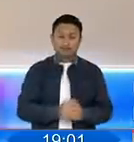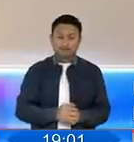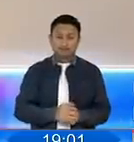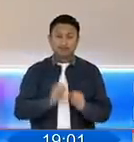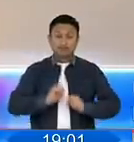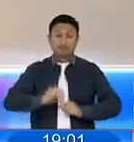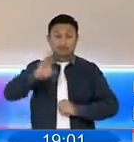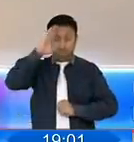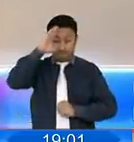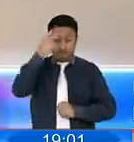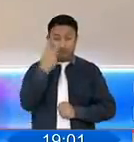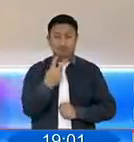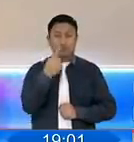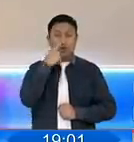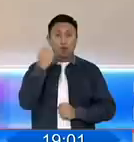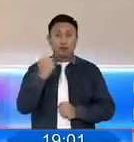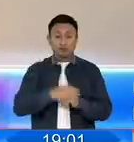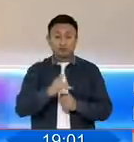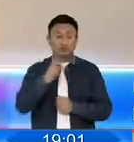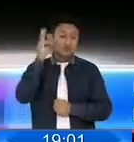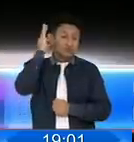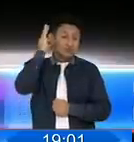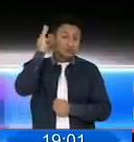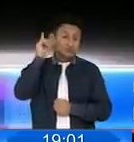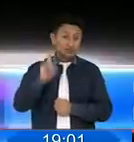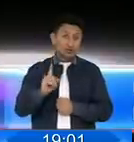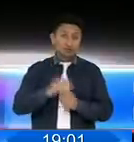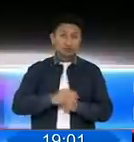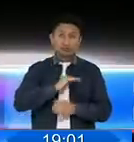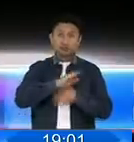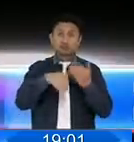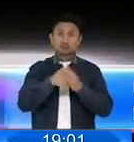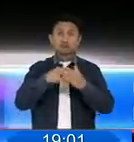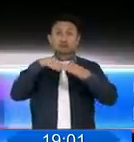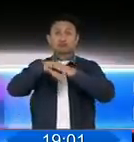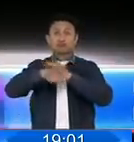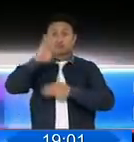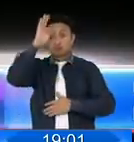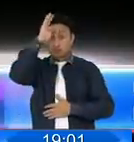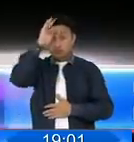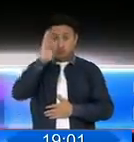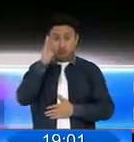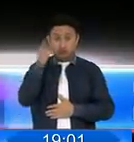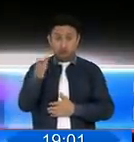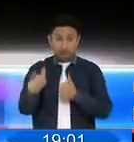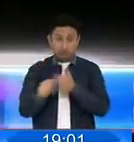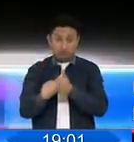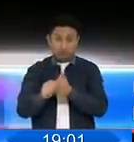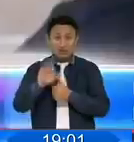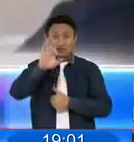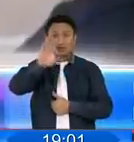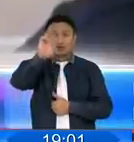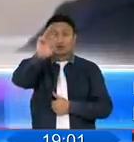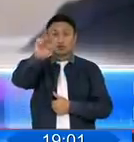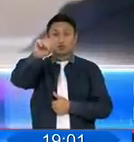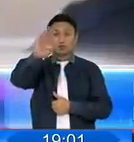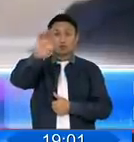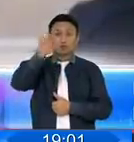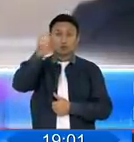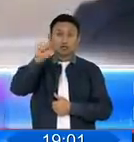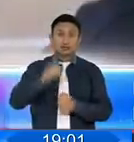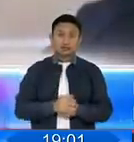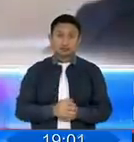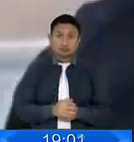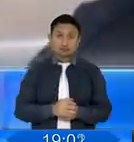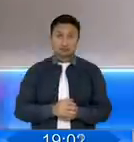dos hombres y a una mujer. Todos fueron internados en un sanatorio cercano, en Tumbes. Uno de los hombres y